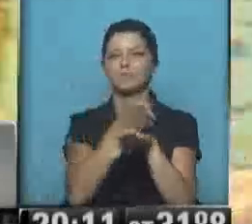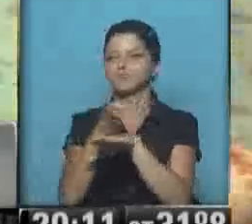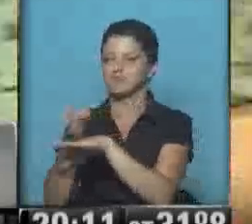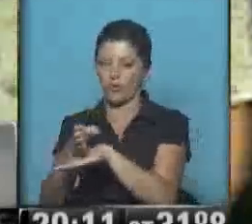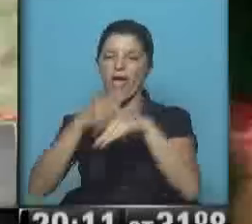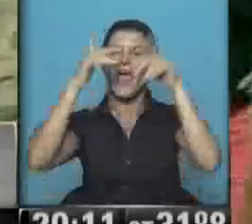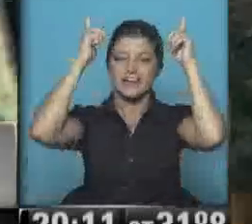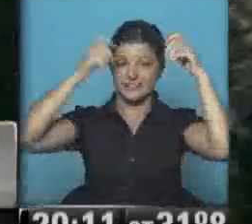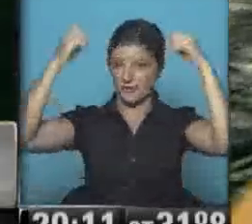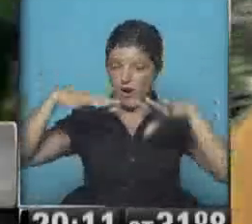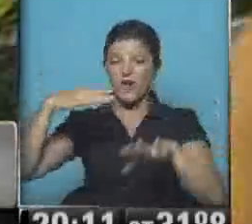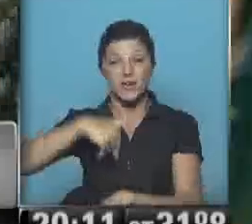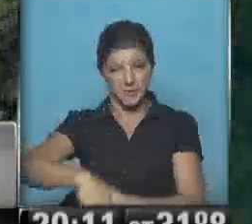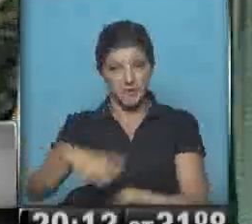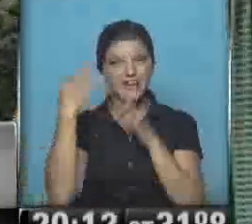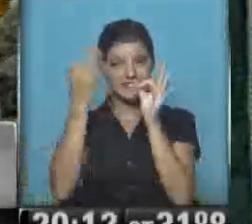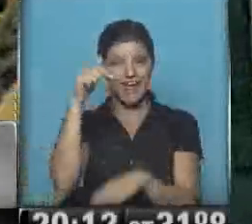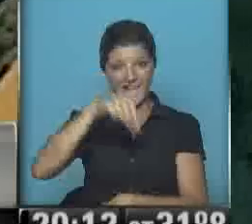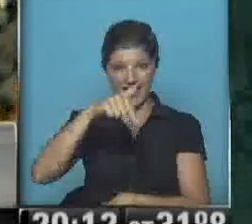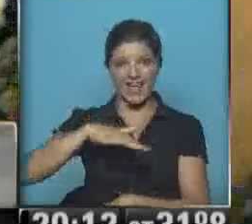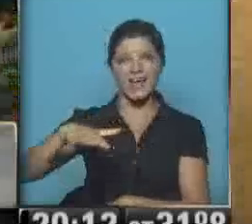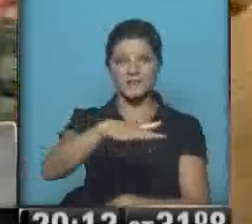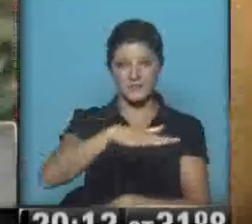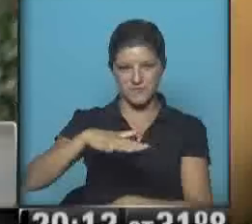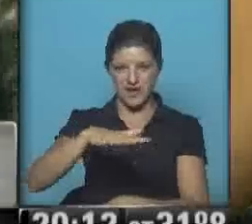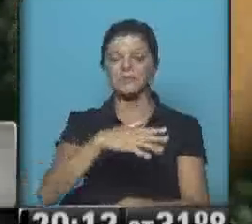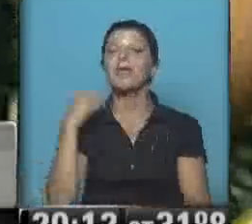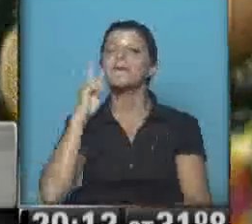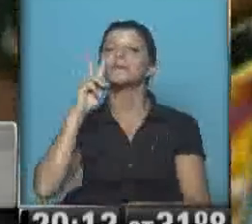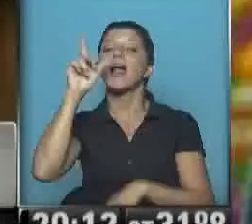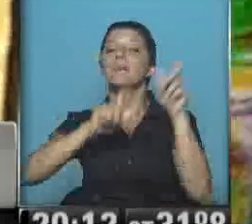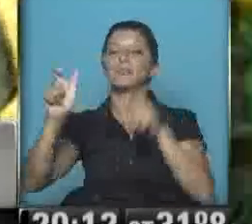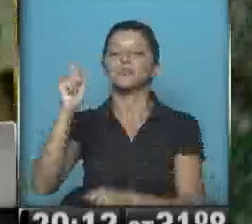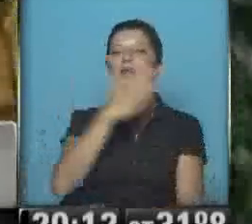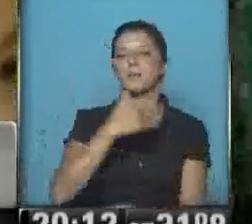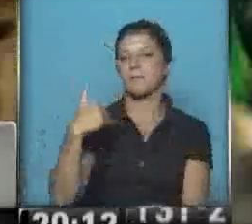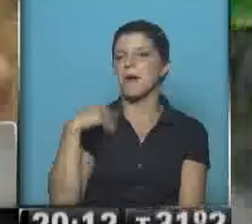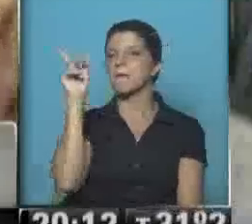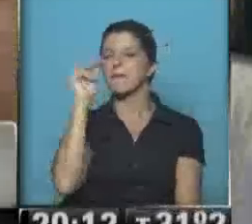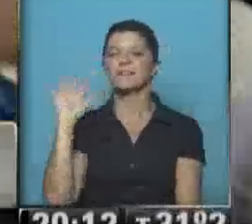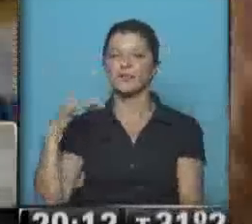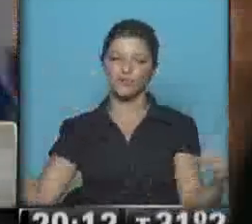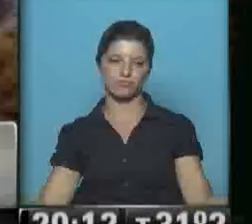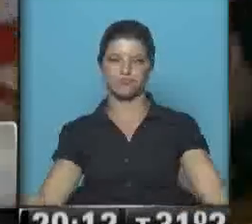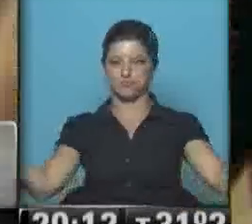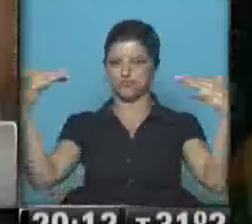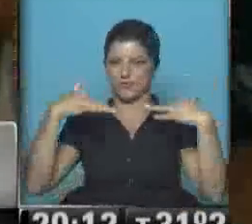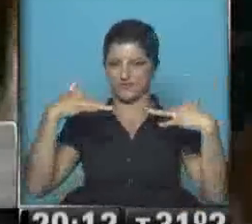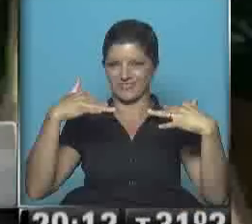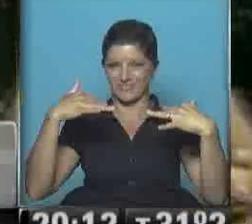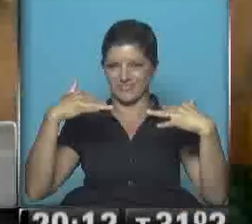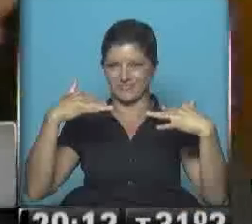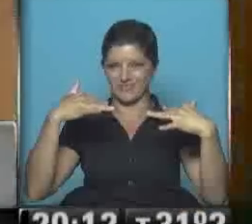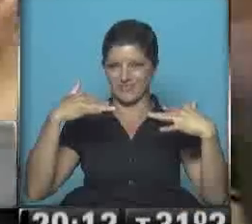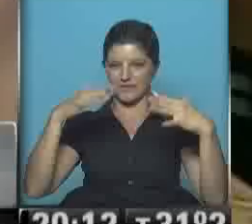un momento nada más aquí en el barrio de Almagro. Fíjate la gente, los papás, todos se han llegado hasta acá a la